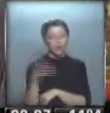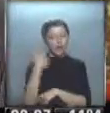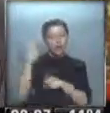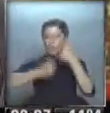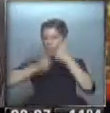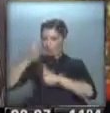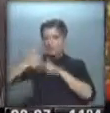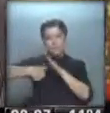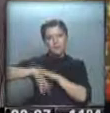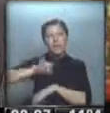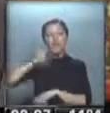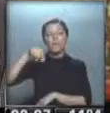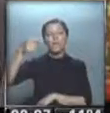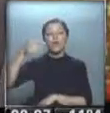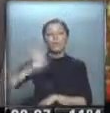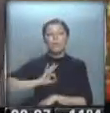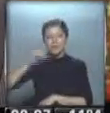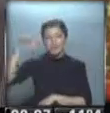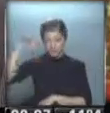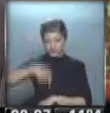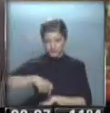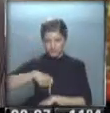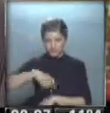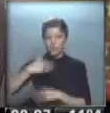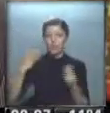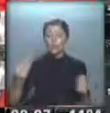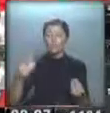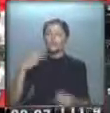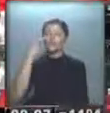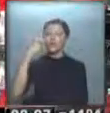principales para la próxima entrega de Premios Sur, que será el 2 de diciembre. Gracias, Alejo.